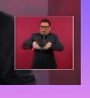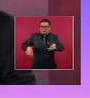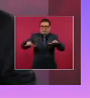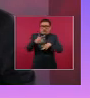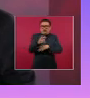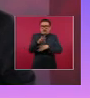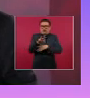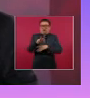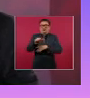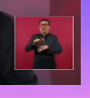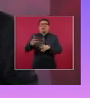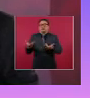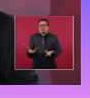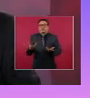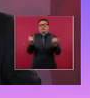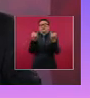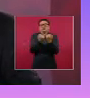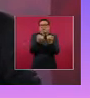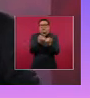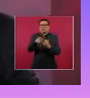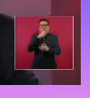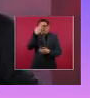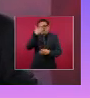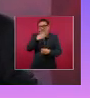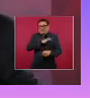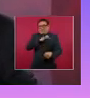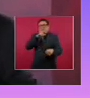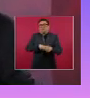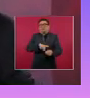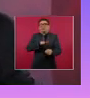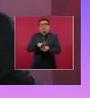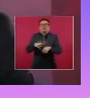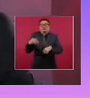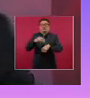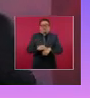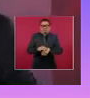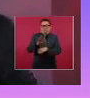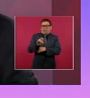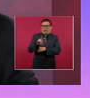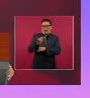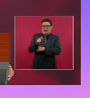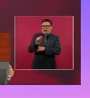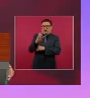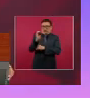y luego algo que es especial, el balasto,